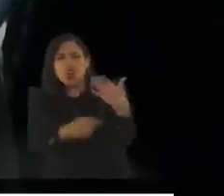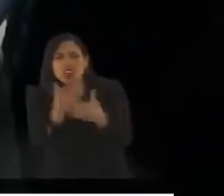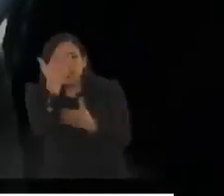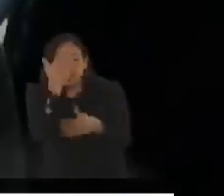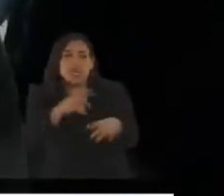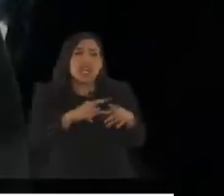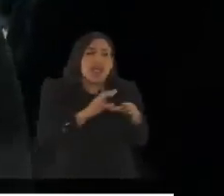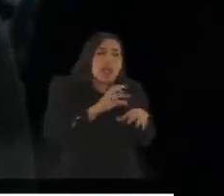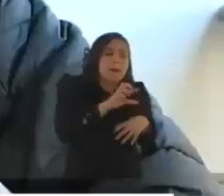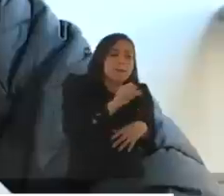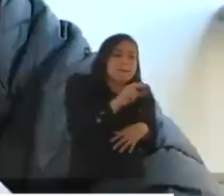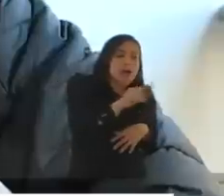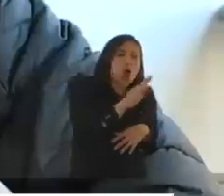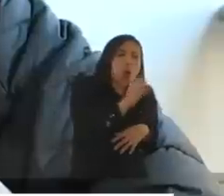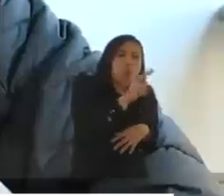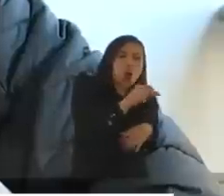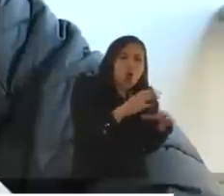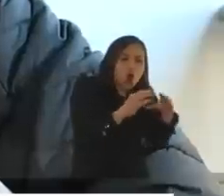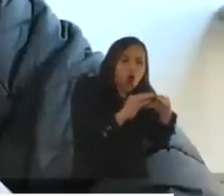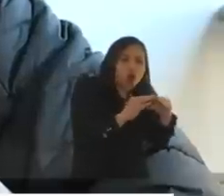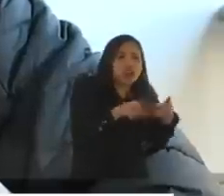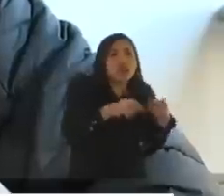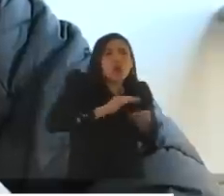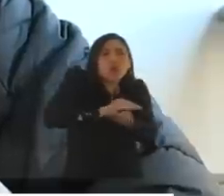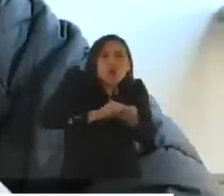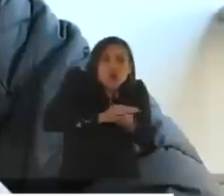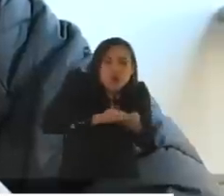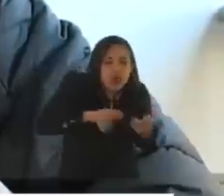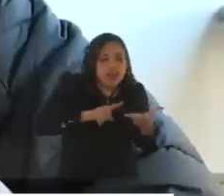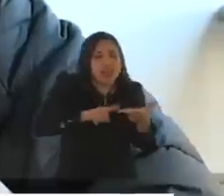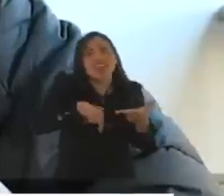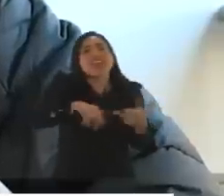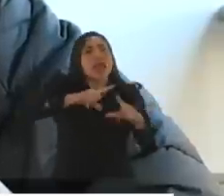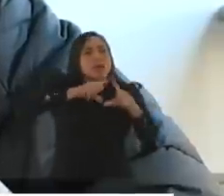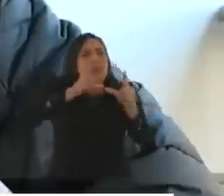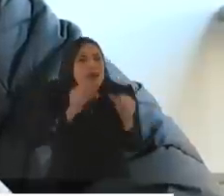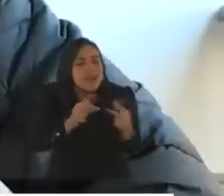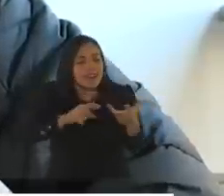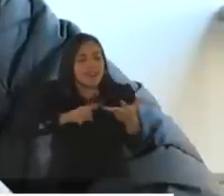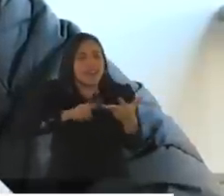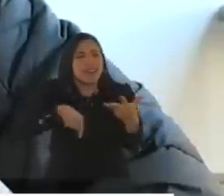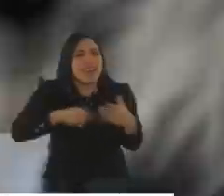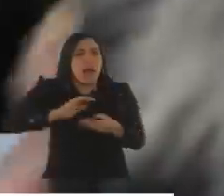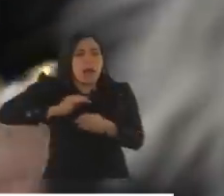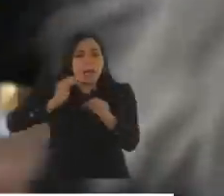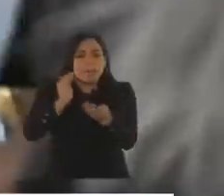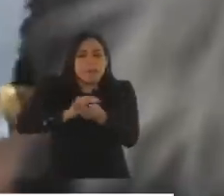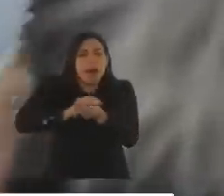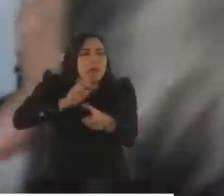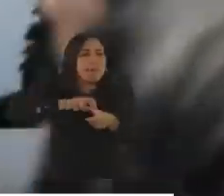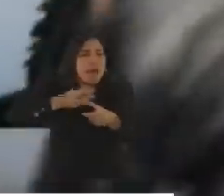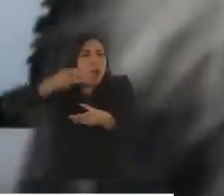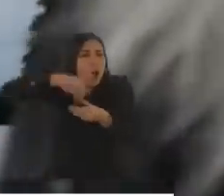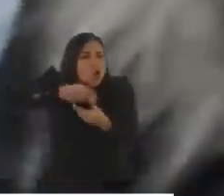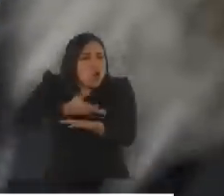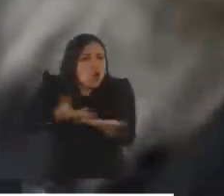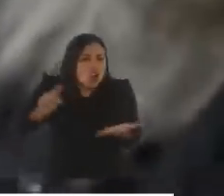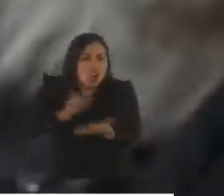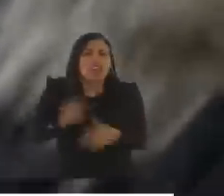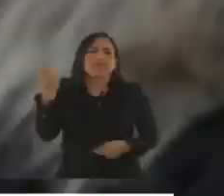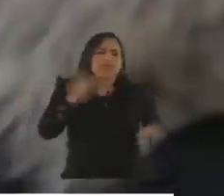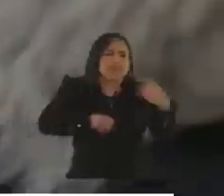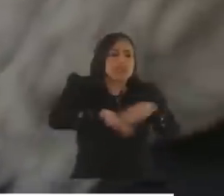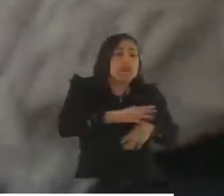El pan de bono, el buñuelo, la empanada y la papa rellena. Si es al desayuno o por la